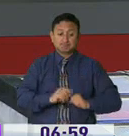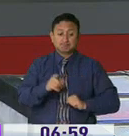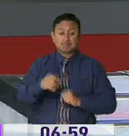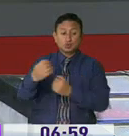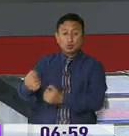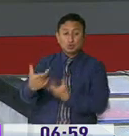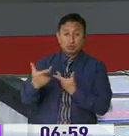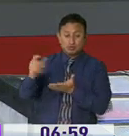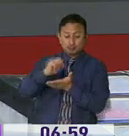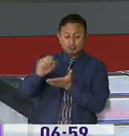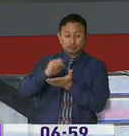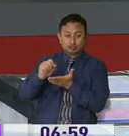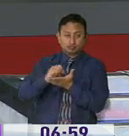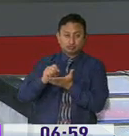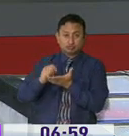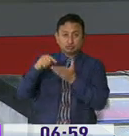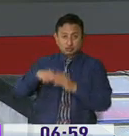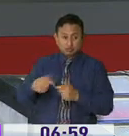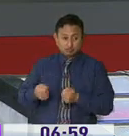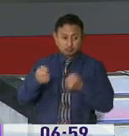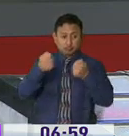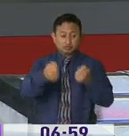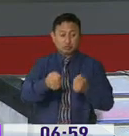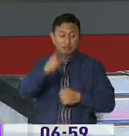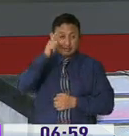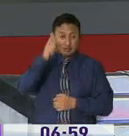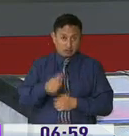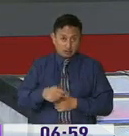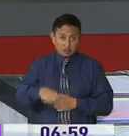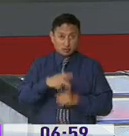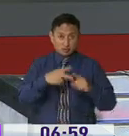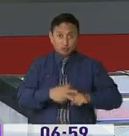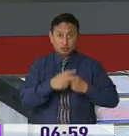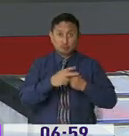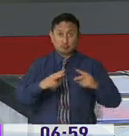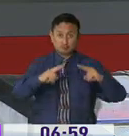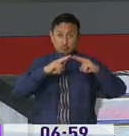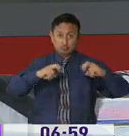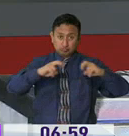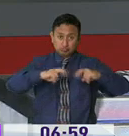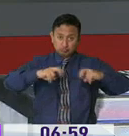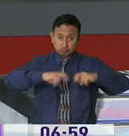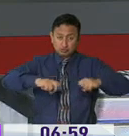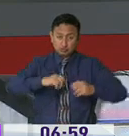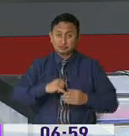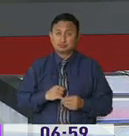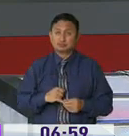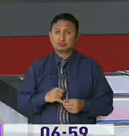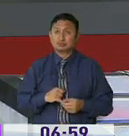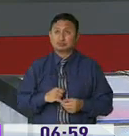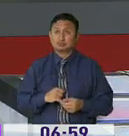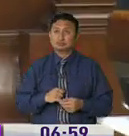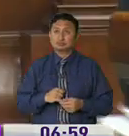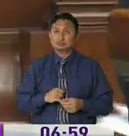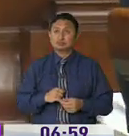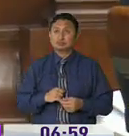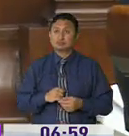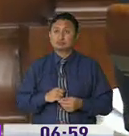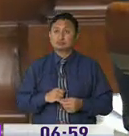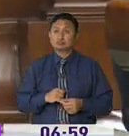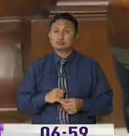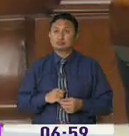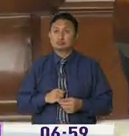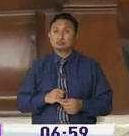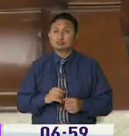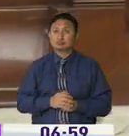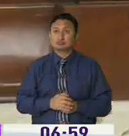proceso sirva a la Fiscalía para sus respectivas investigaciones penales. Si bien Pablo Celi ya